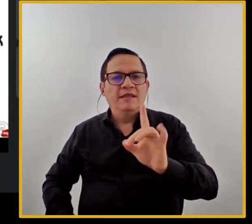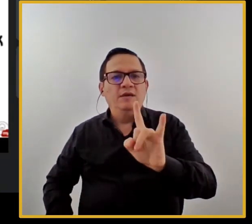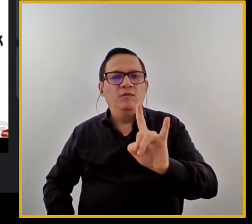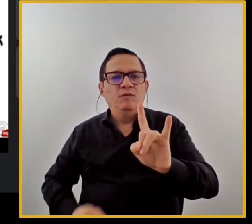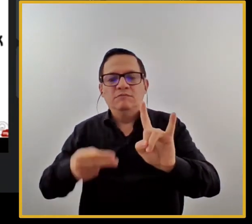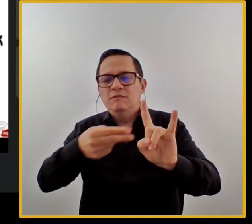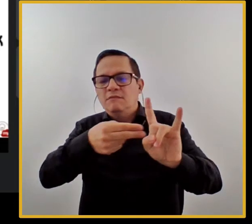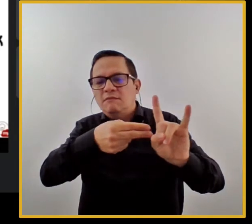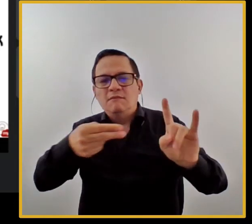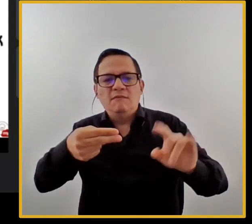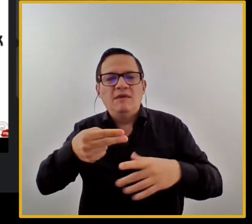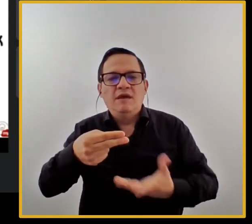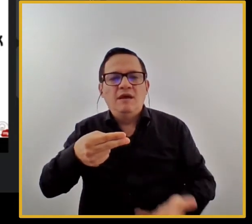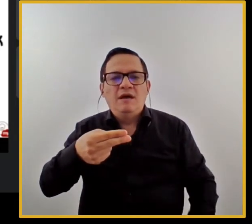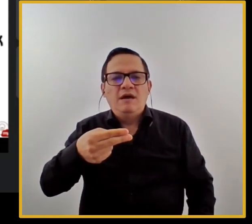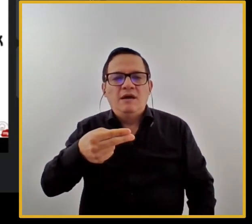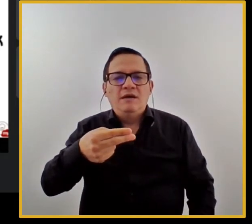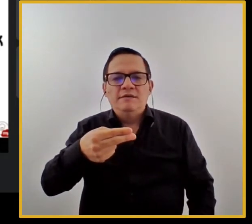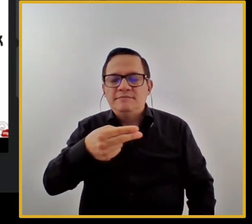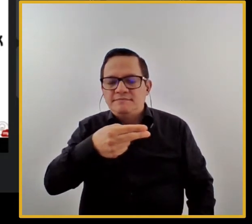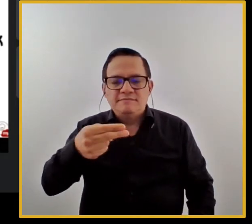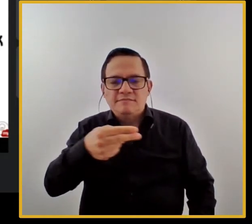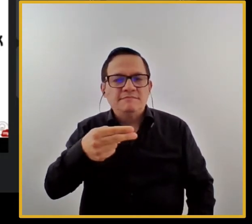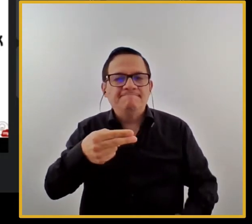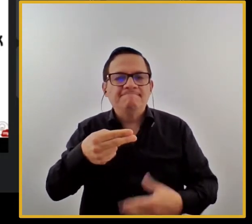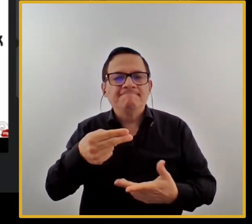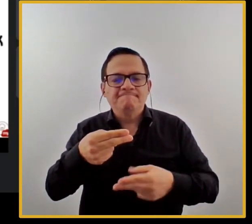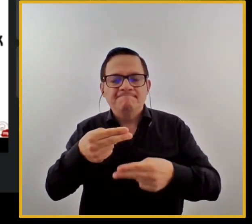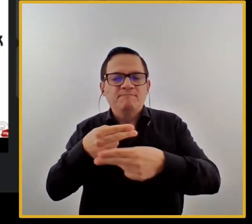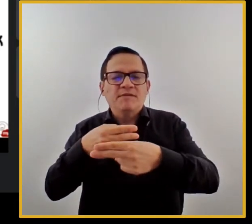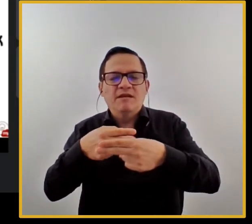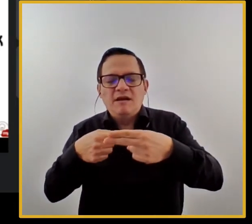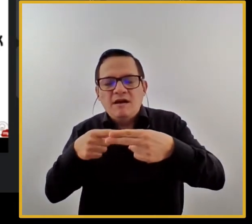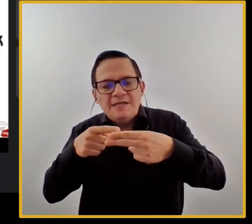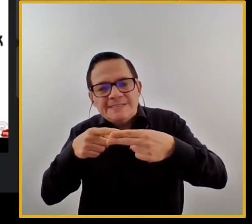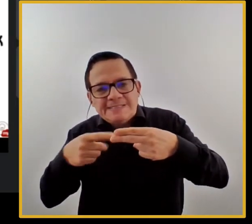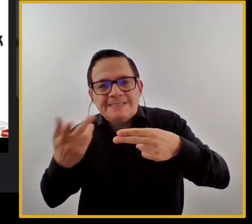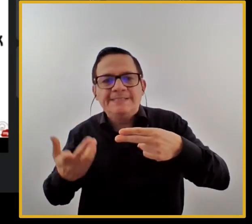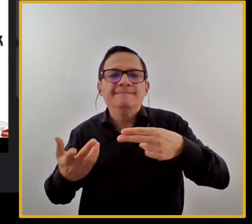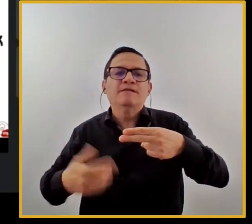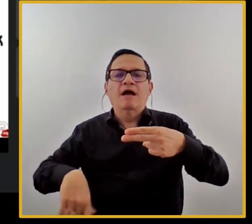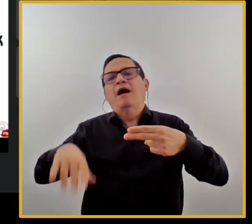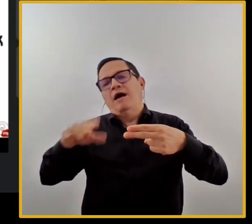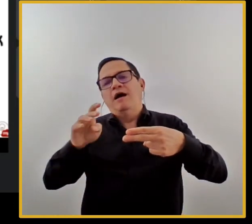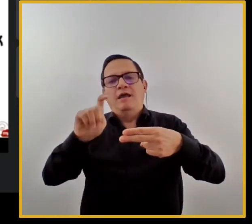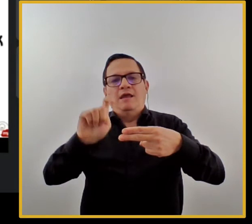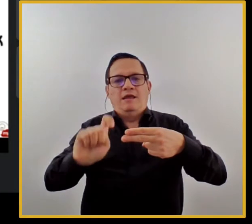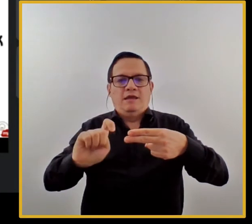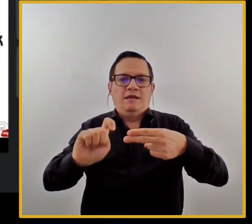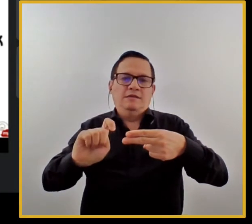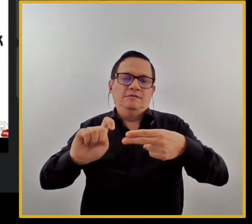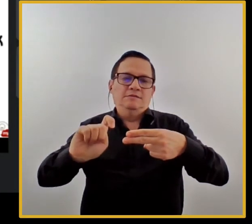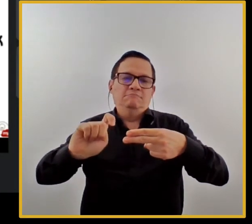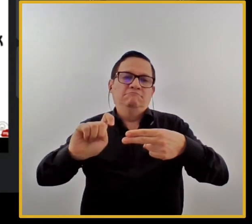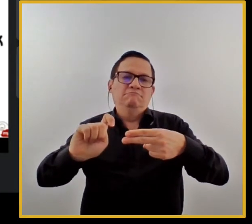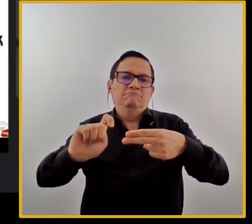¿qué? Entonces, ¿qué puedo factorizar yo allí? Puedo factorizar x al cuadrado, ¿cierto?